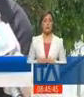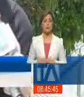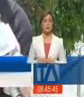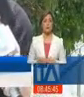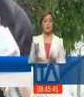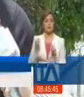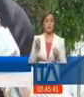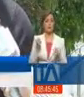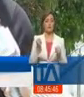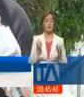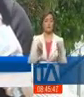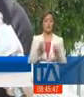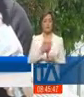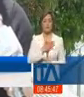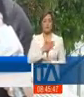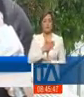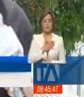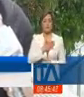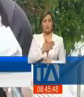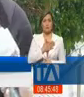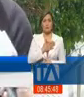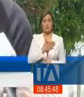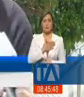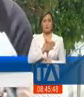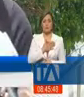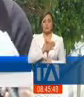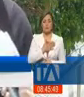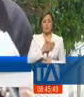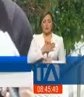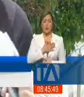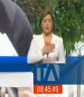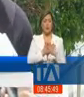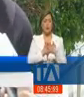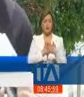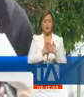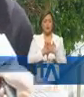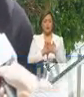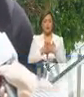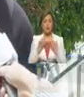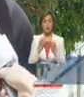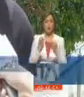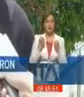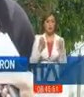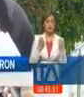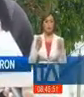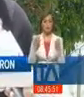una parte como taquicardia, como que tenía algo en el pecho, me desesperaba,